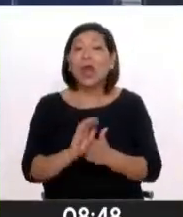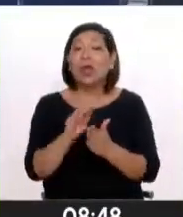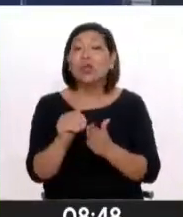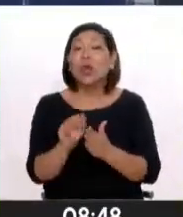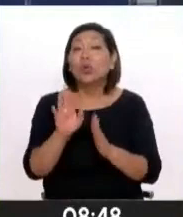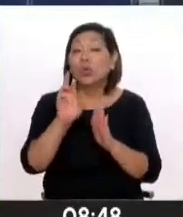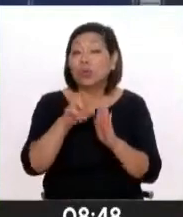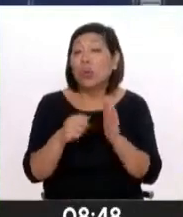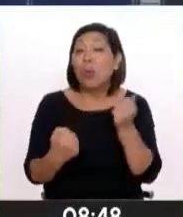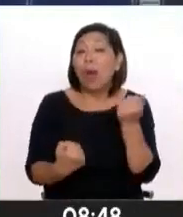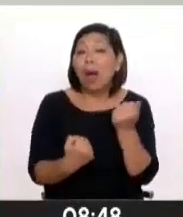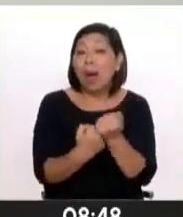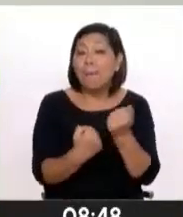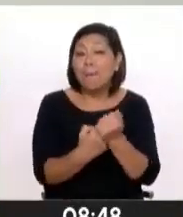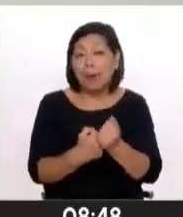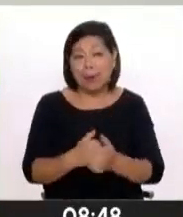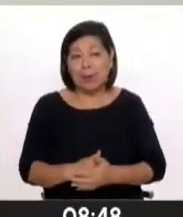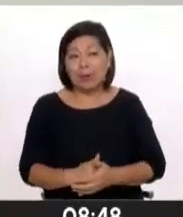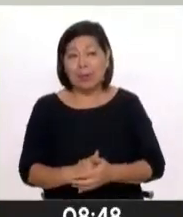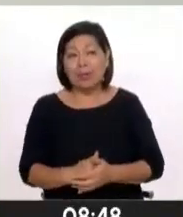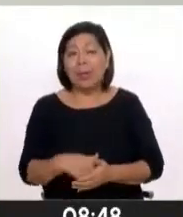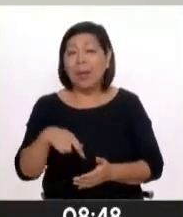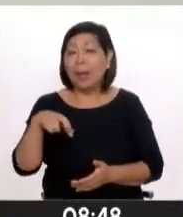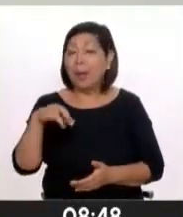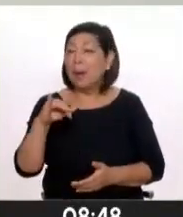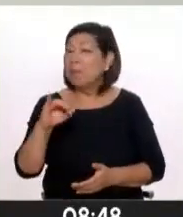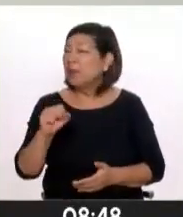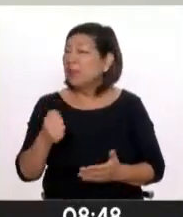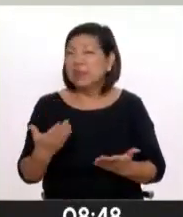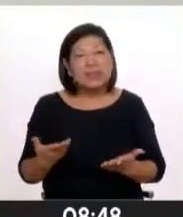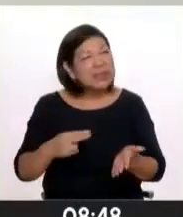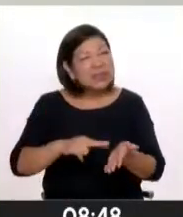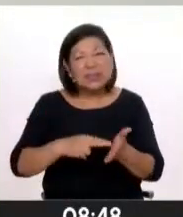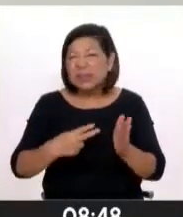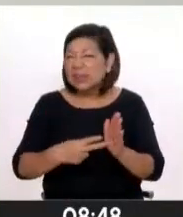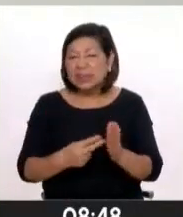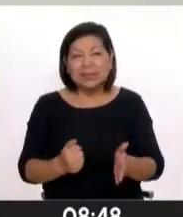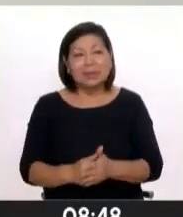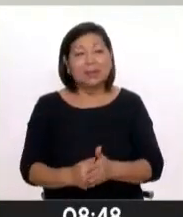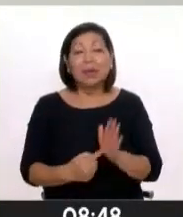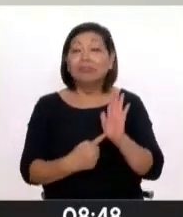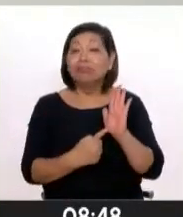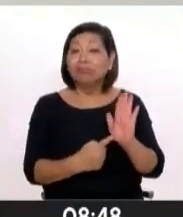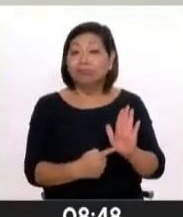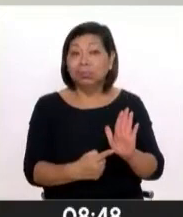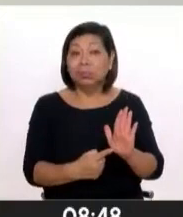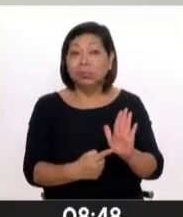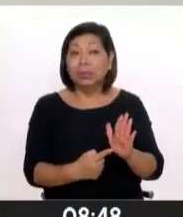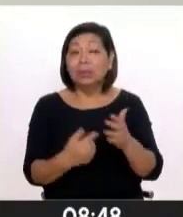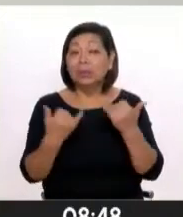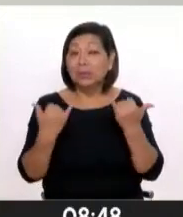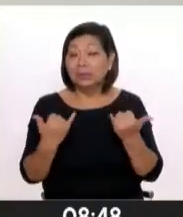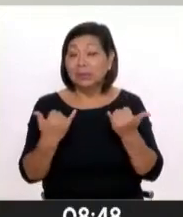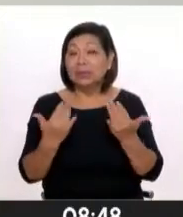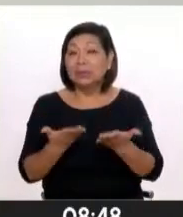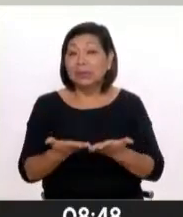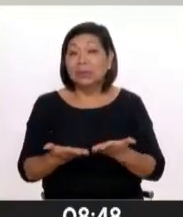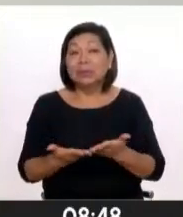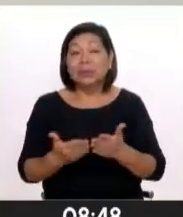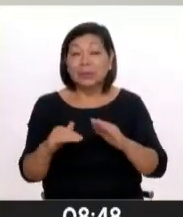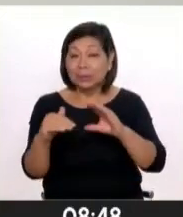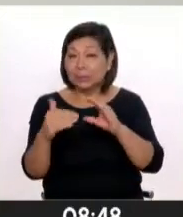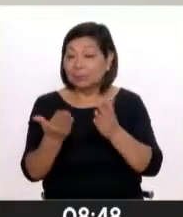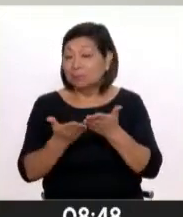sus programas sociales. Las PIAS significa pues una presencia efectiva del Estado a través de las